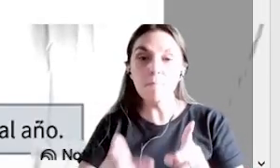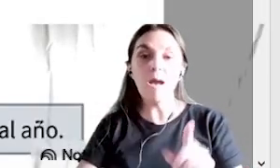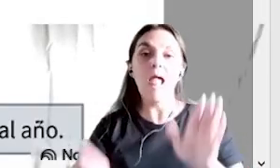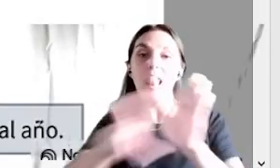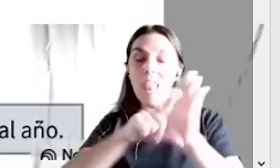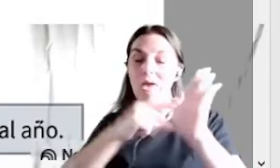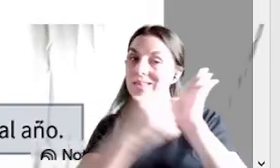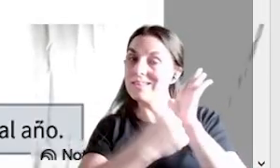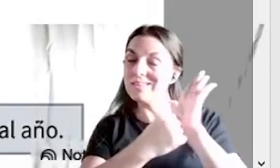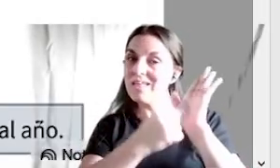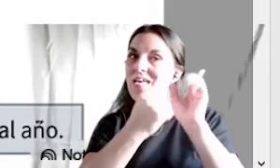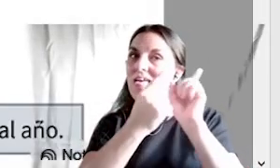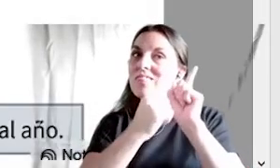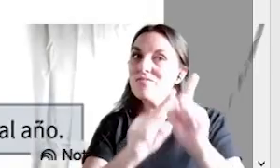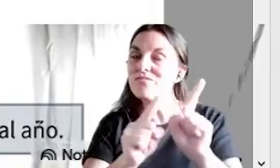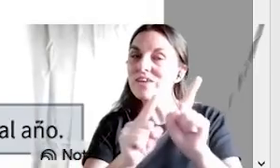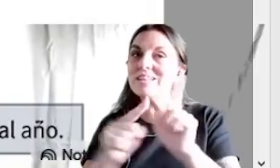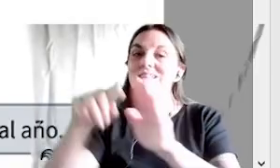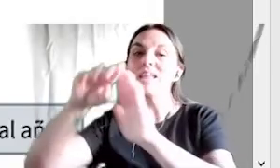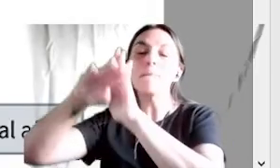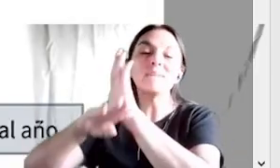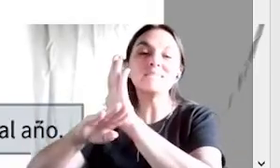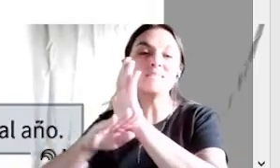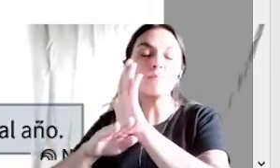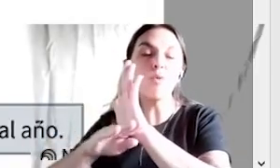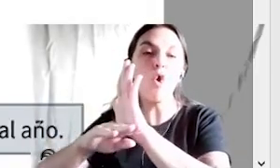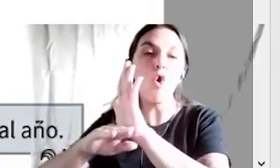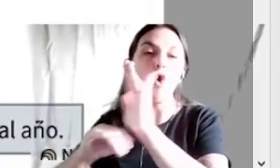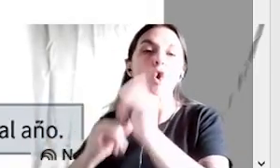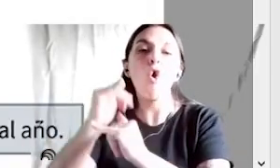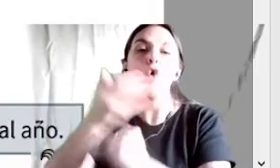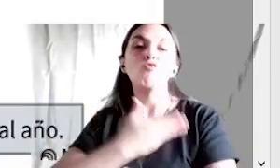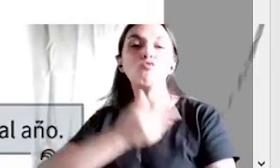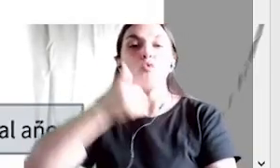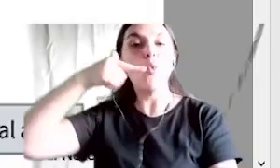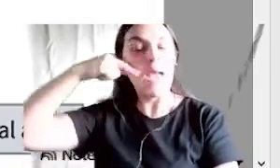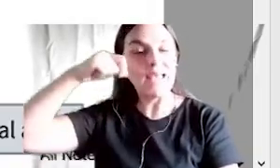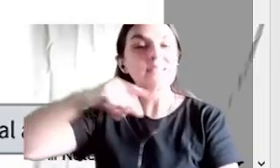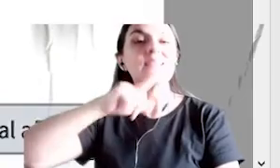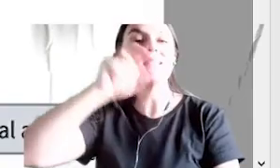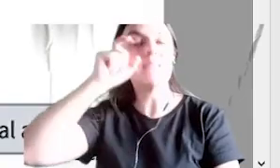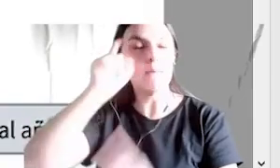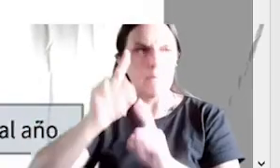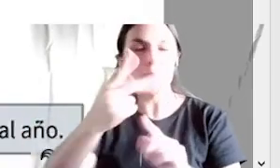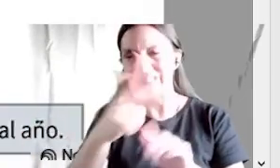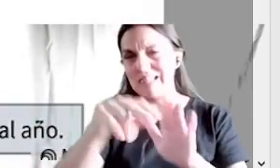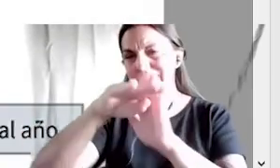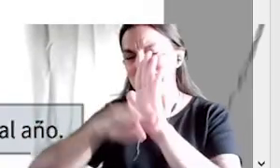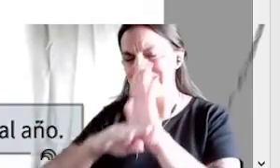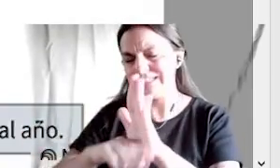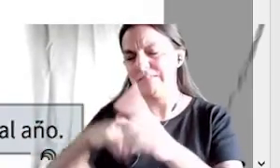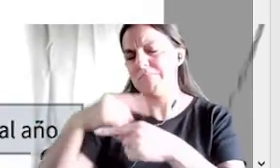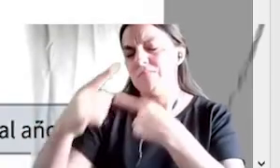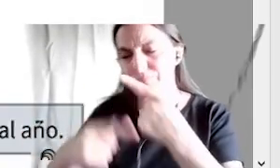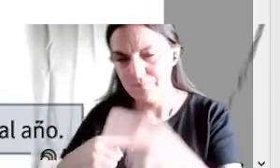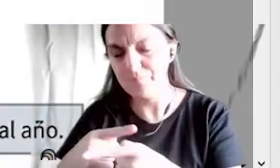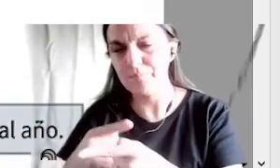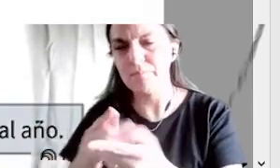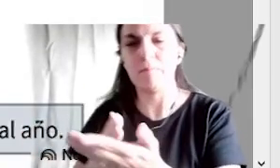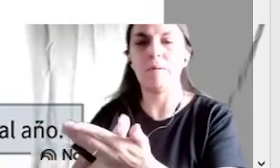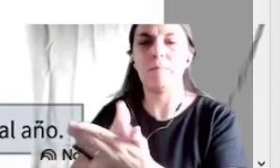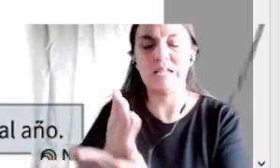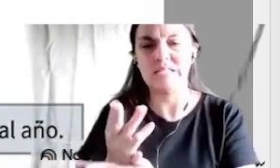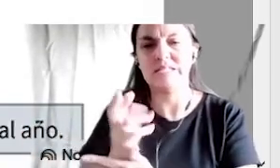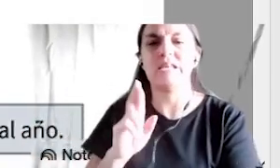se separa del principio de la fuente y aunque no se cumplan estas tres condiciones de periodicidad, permanencia y